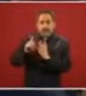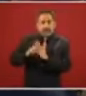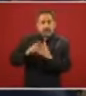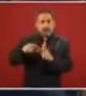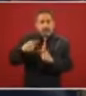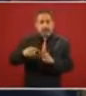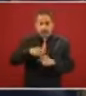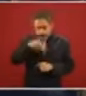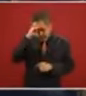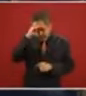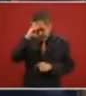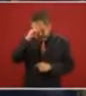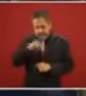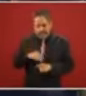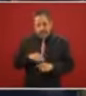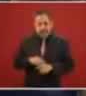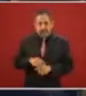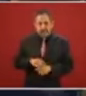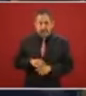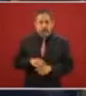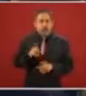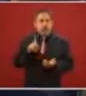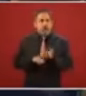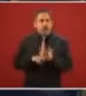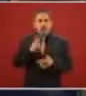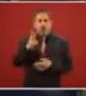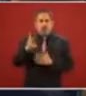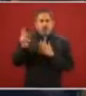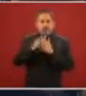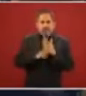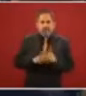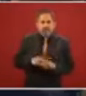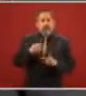Yo pienso que en 2 meses empezamos ya las